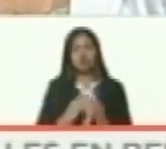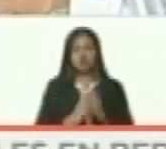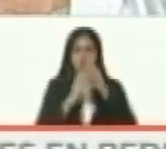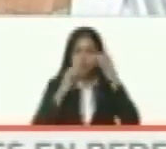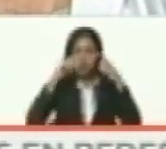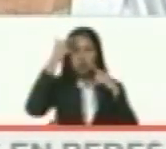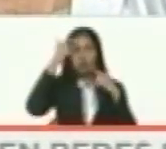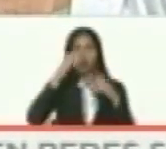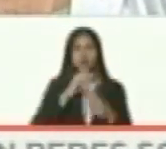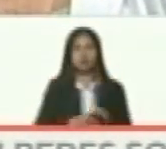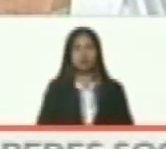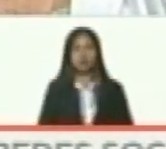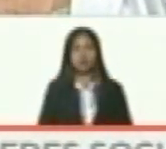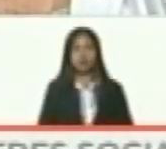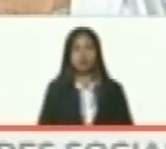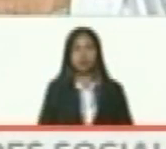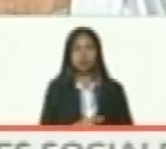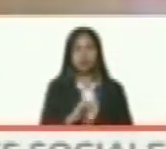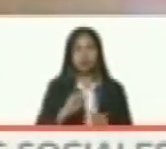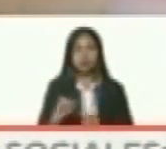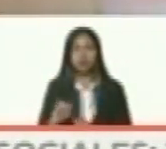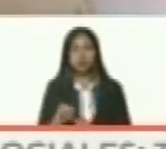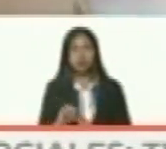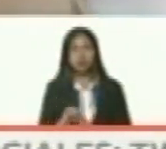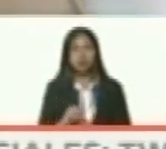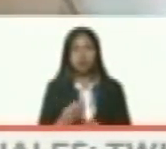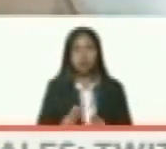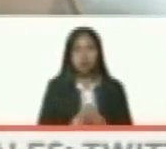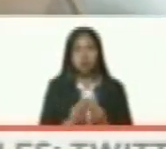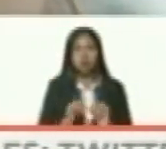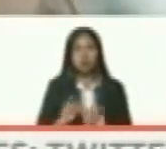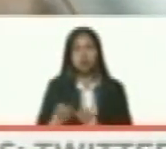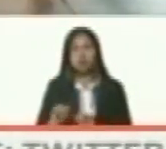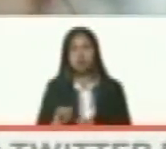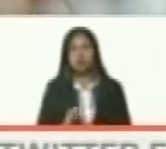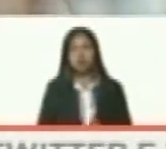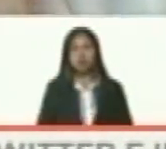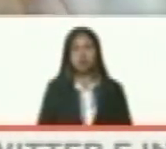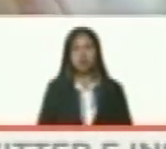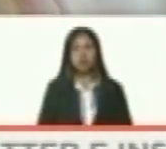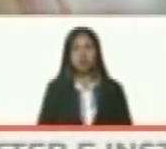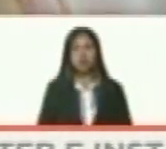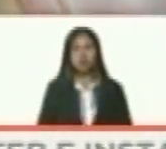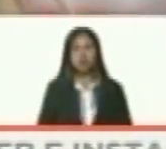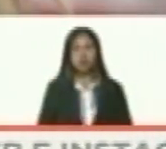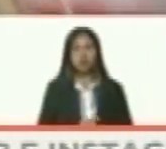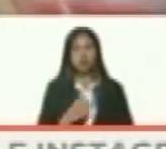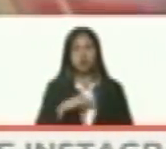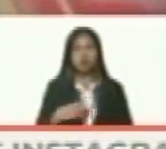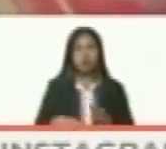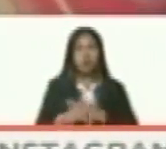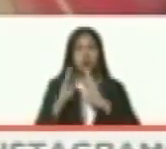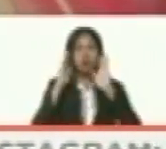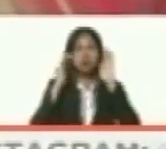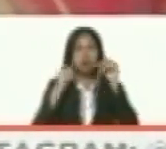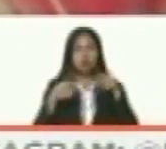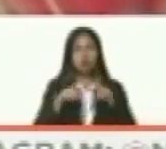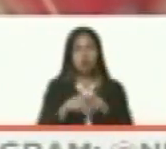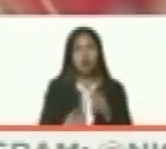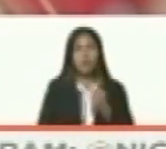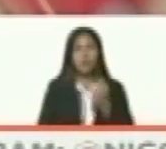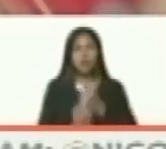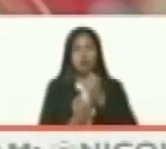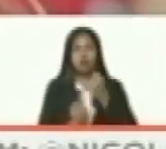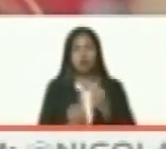Chávez. Por él, para él y con él vamos a atender, a